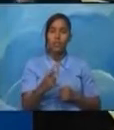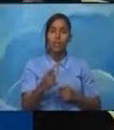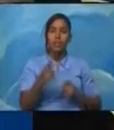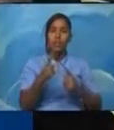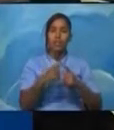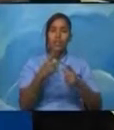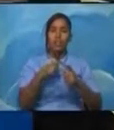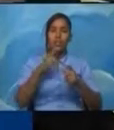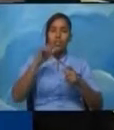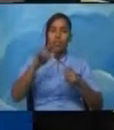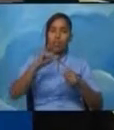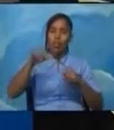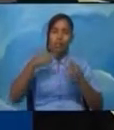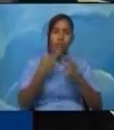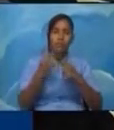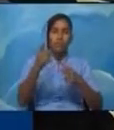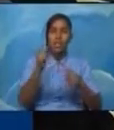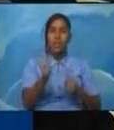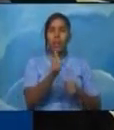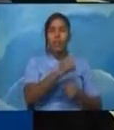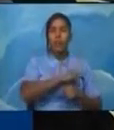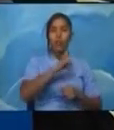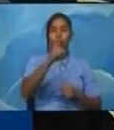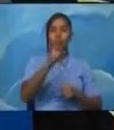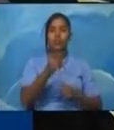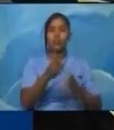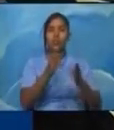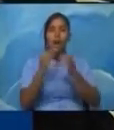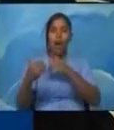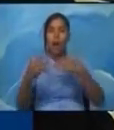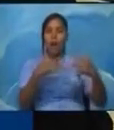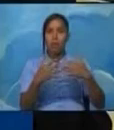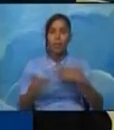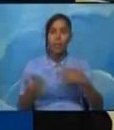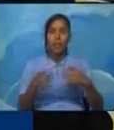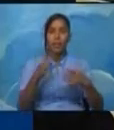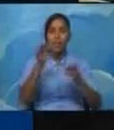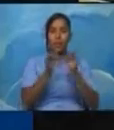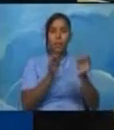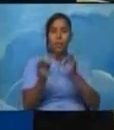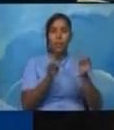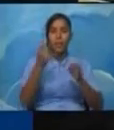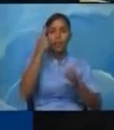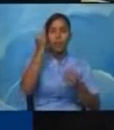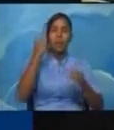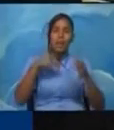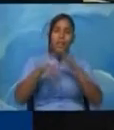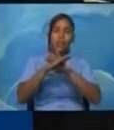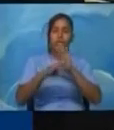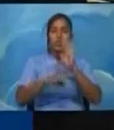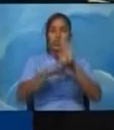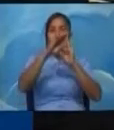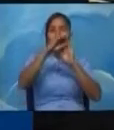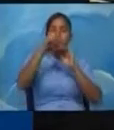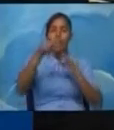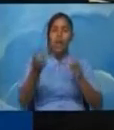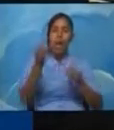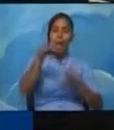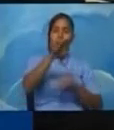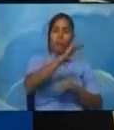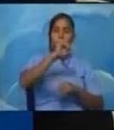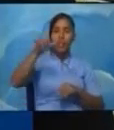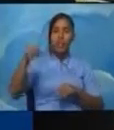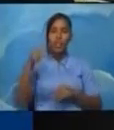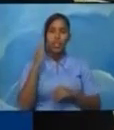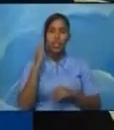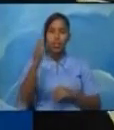os armasteis cada uno con sus armas de guerra y os preparasteis para subir al monte. Y Jehová me